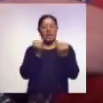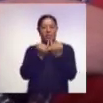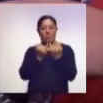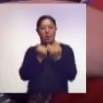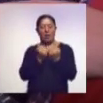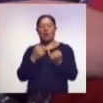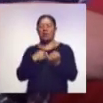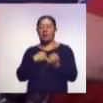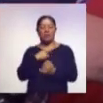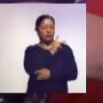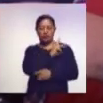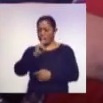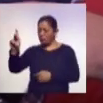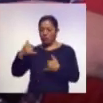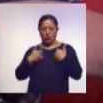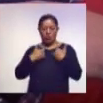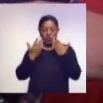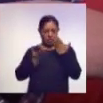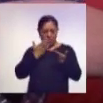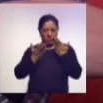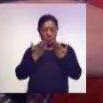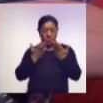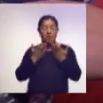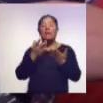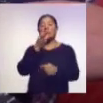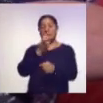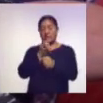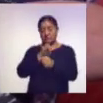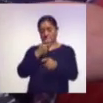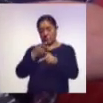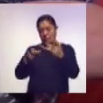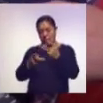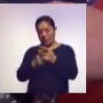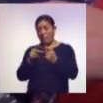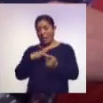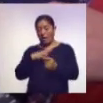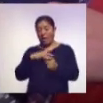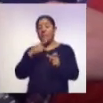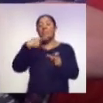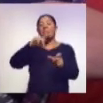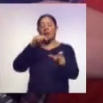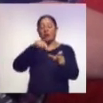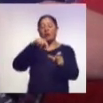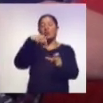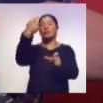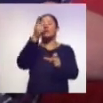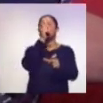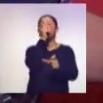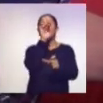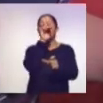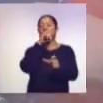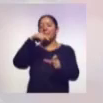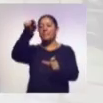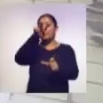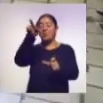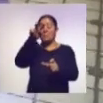los estudiantes, reitero, que estén cursando el tercer año de prepa y que sus padres tengan un grado de máximo de estudios